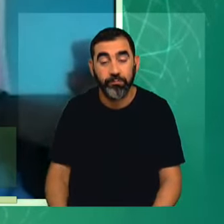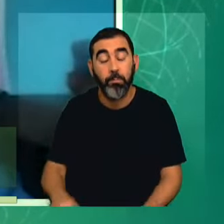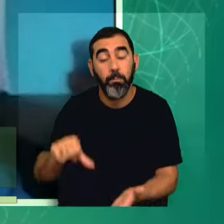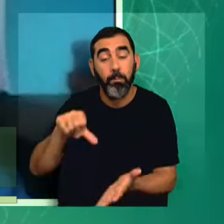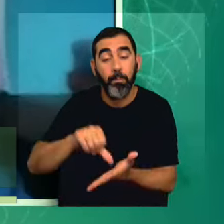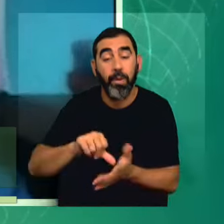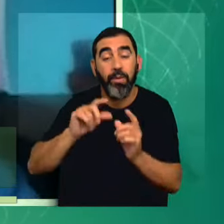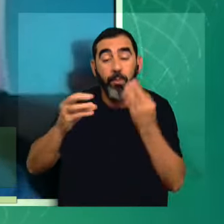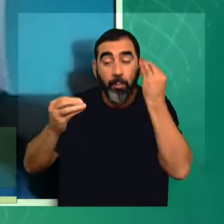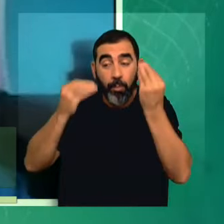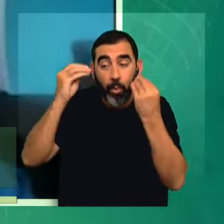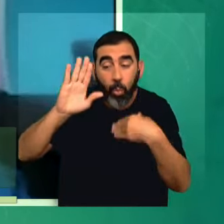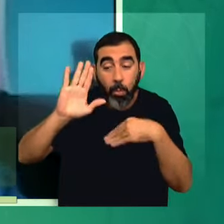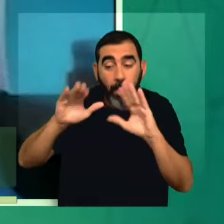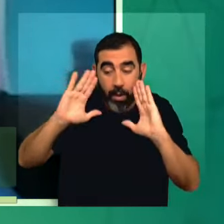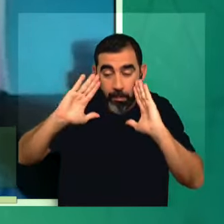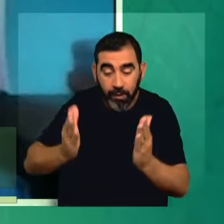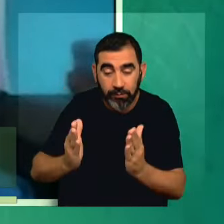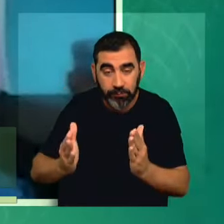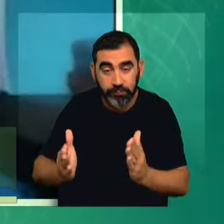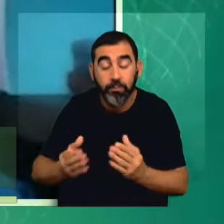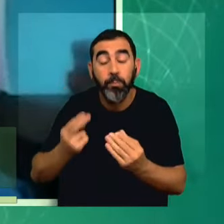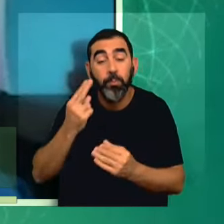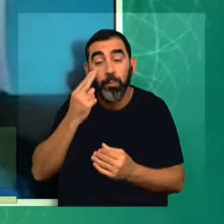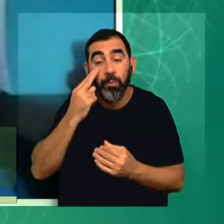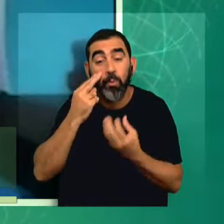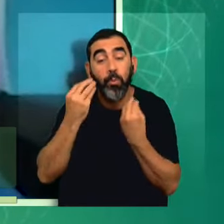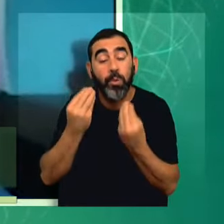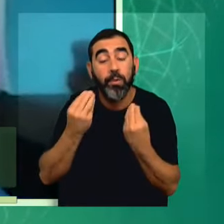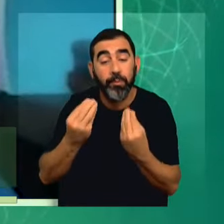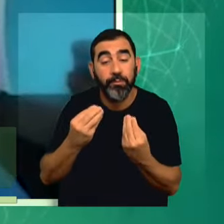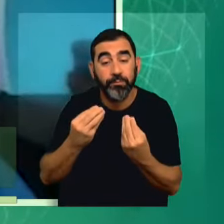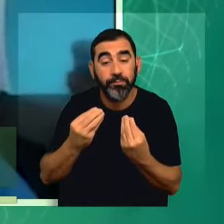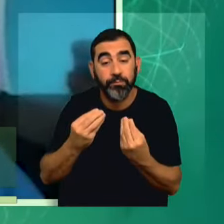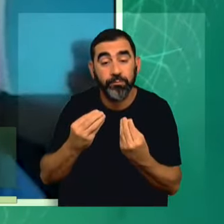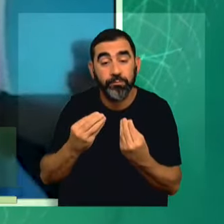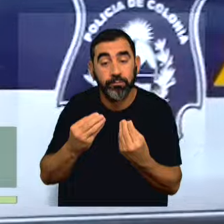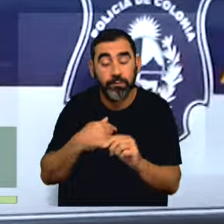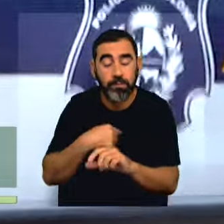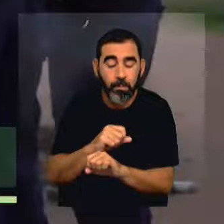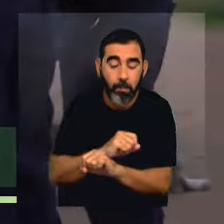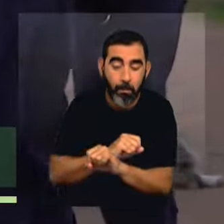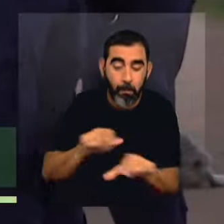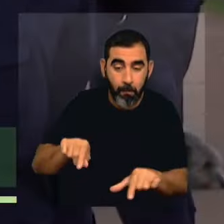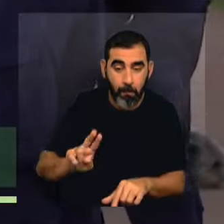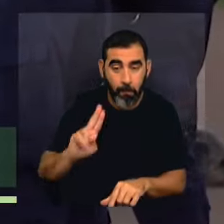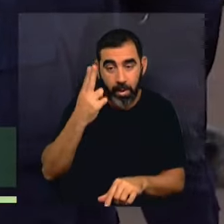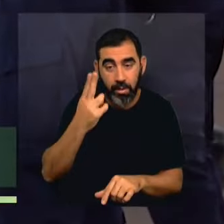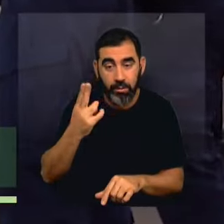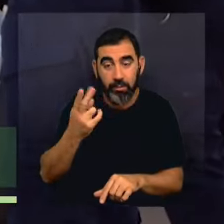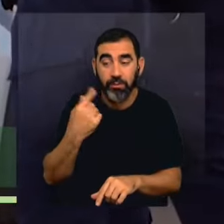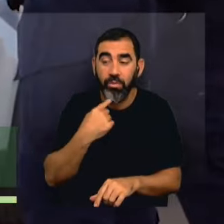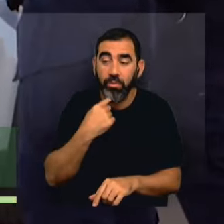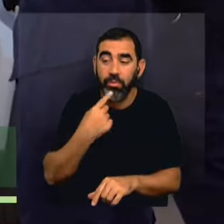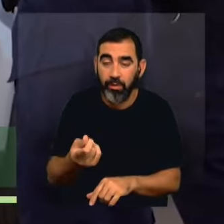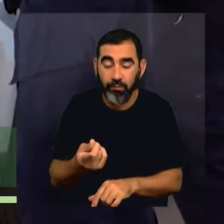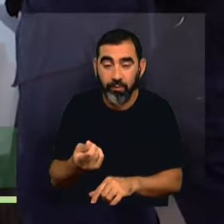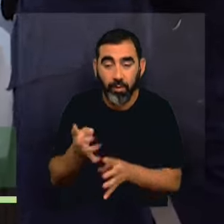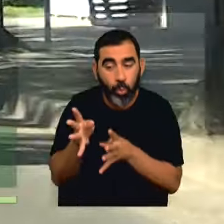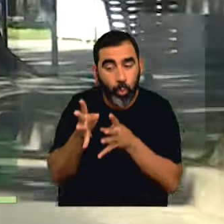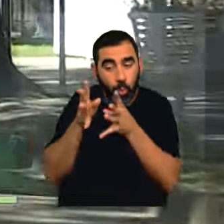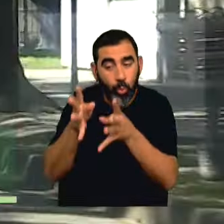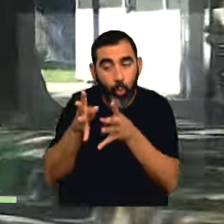tendría que preocuparse mucho de esto yo creo que el problema es este que estamos mal y que eso nos debilita en la lucha contra